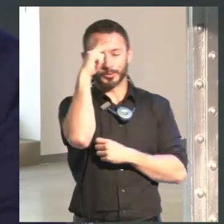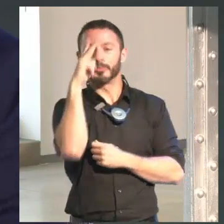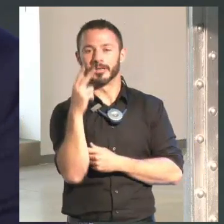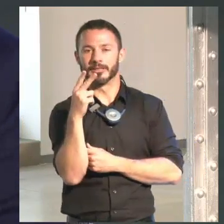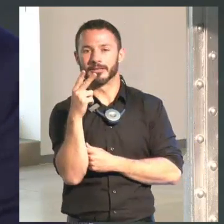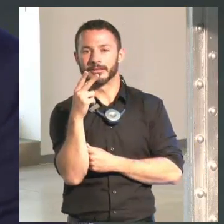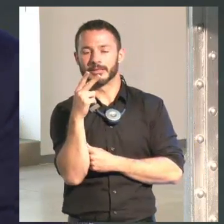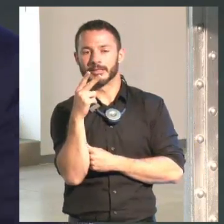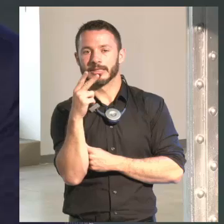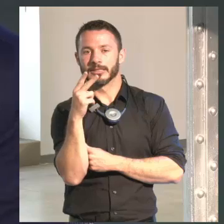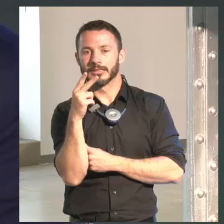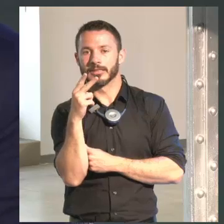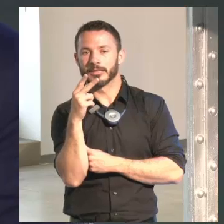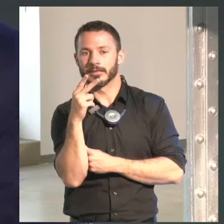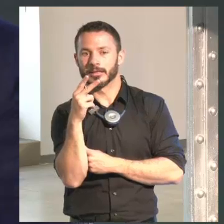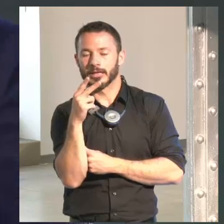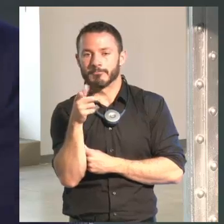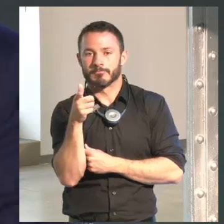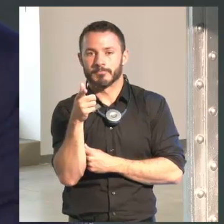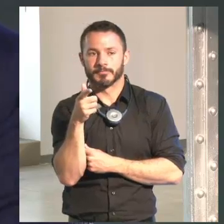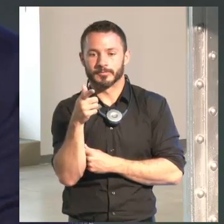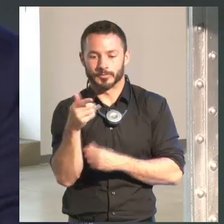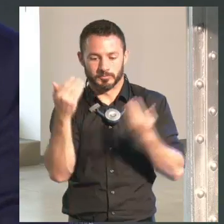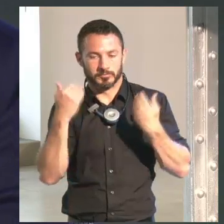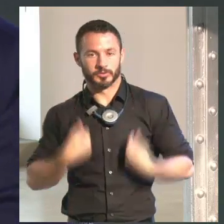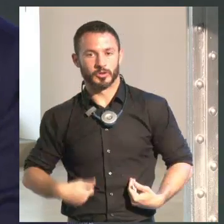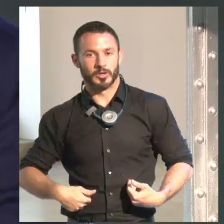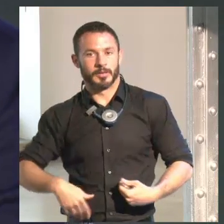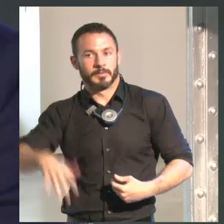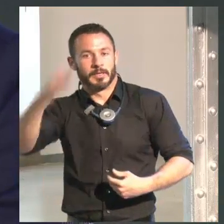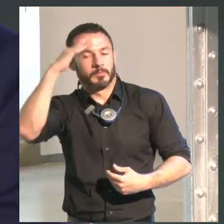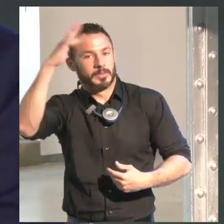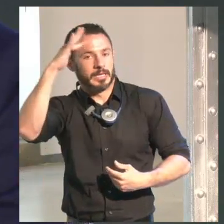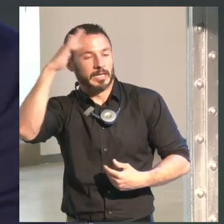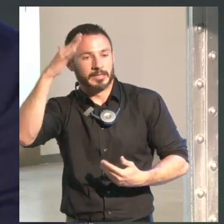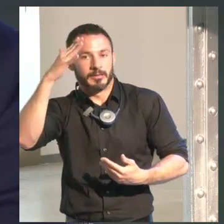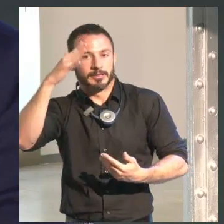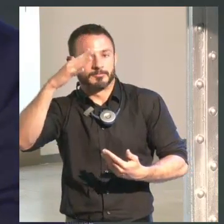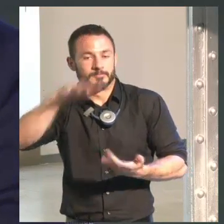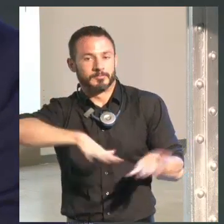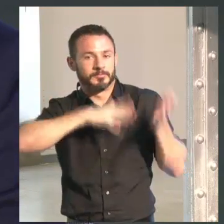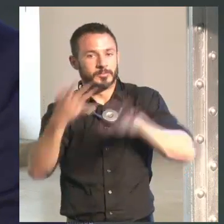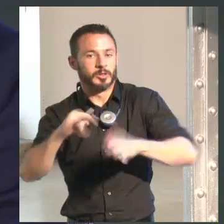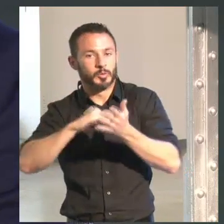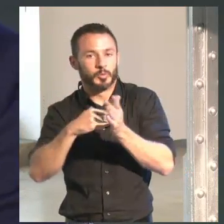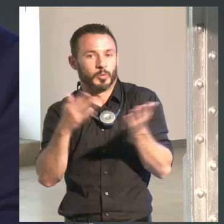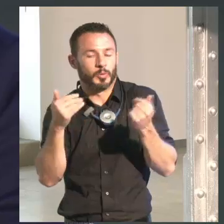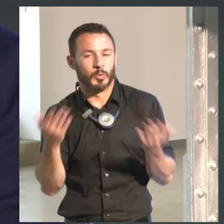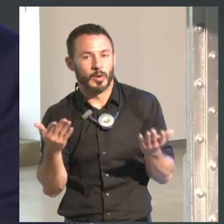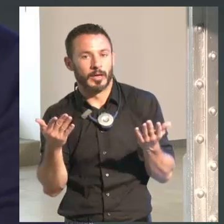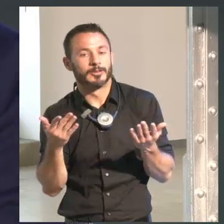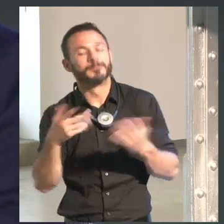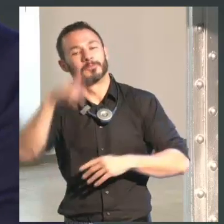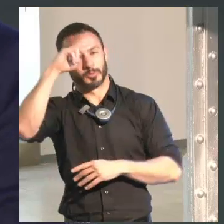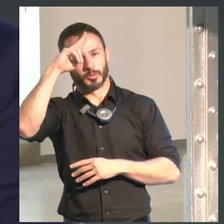encuentre salida como persona a sus expectativas, y a partir de ahí yo creo que tenemos que trabajar para